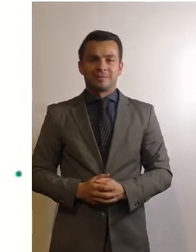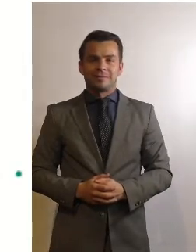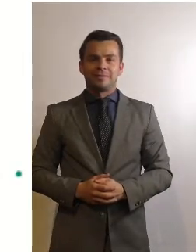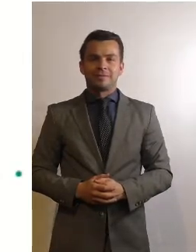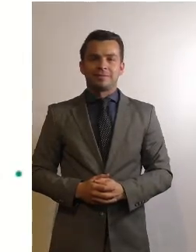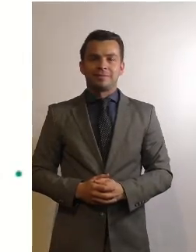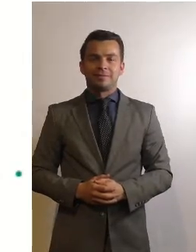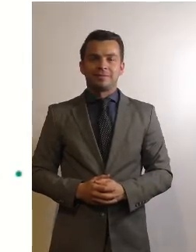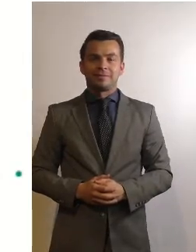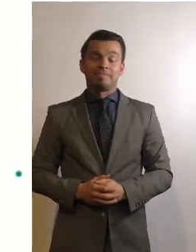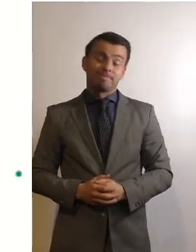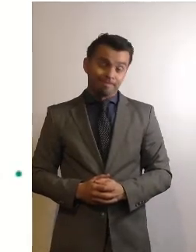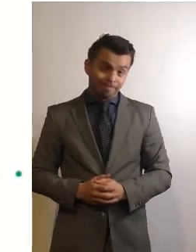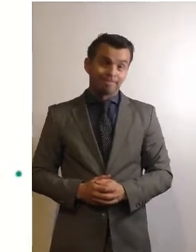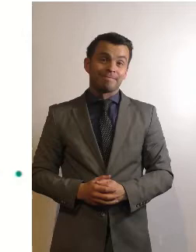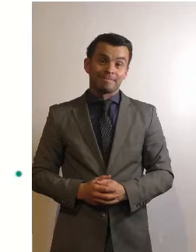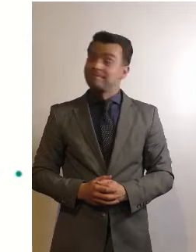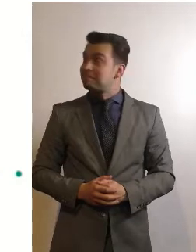nuestro reto,